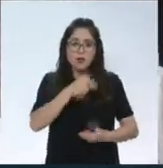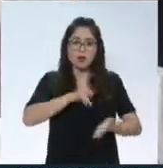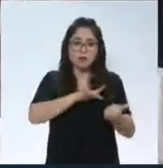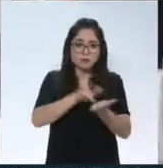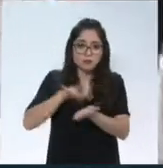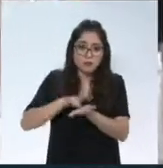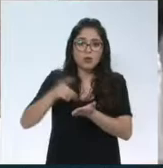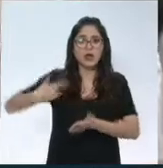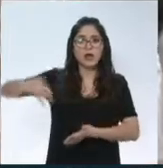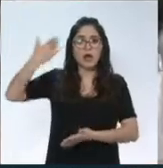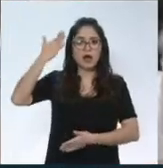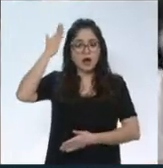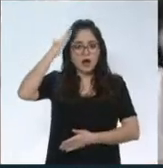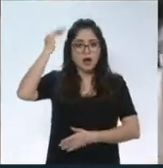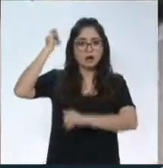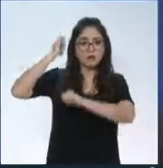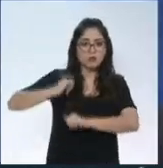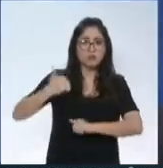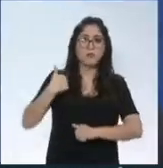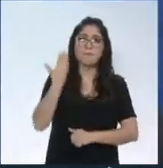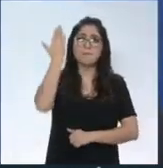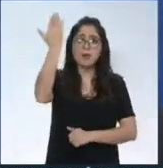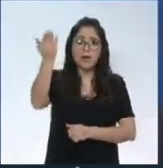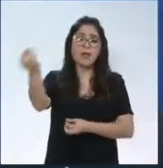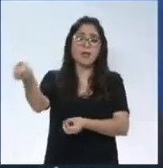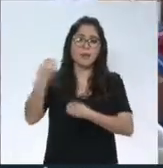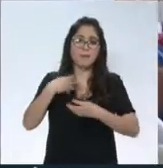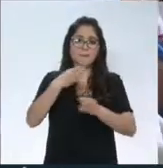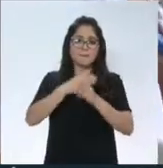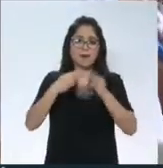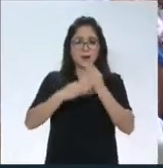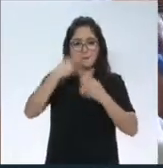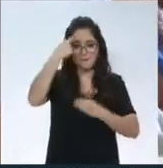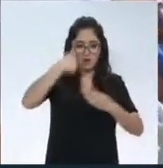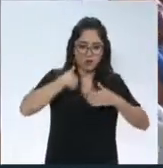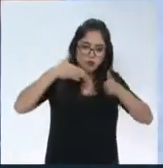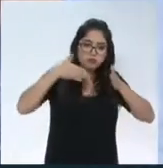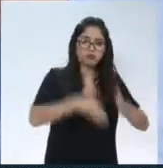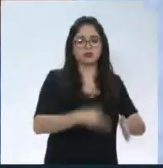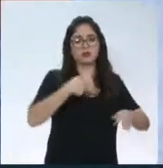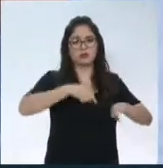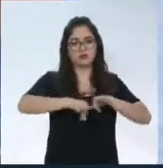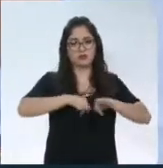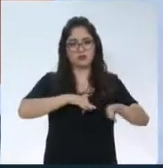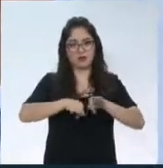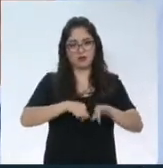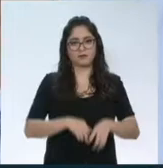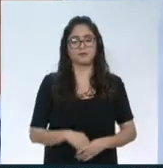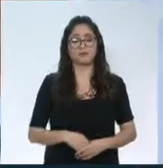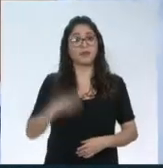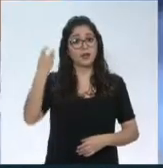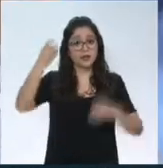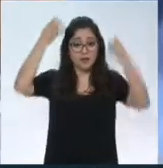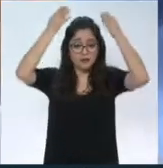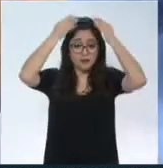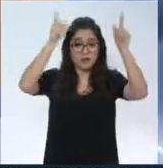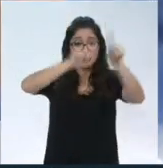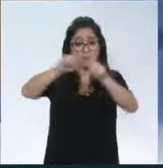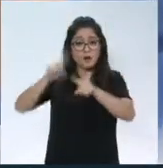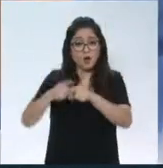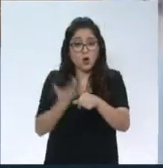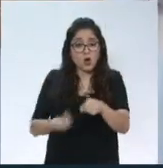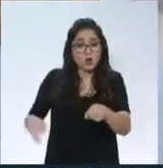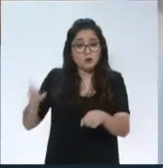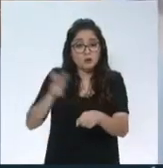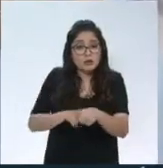que es, denme con qué trabajar. Así es como muchas enfermeras de diferentes hospitales de México han pasado